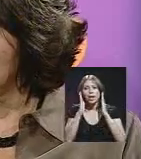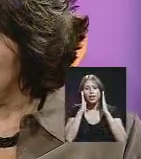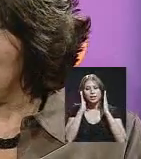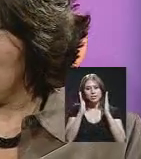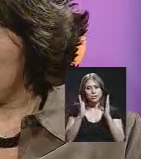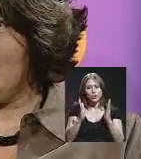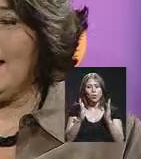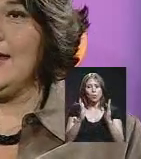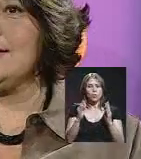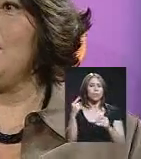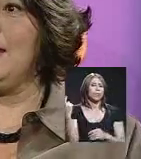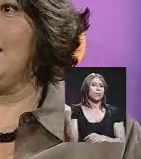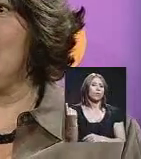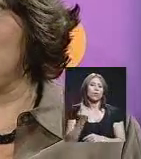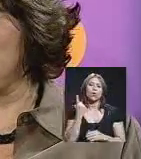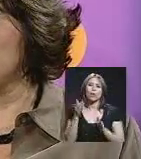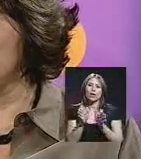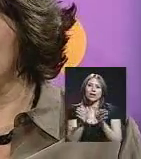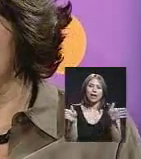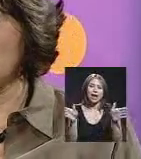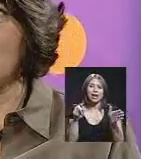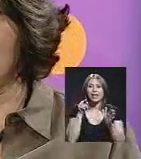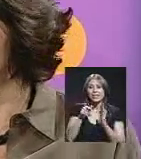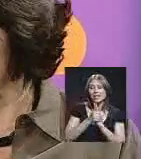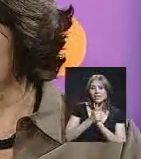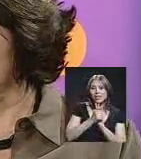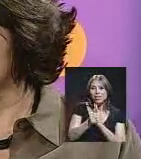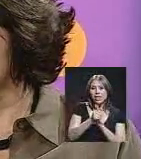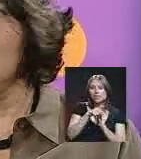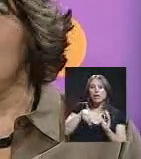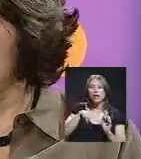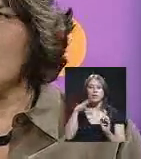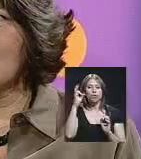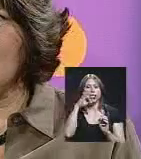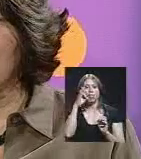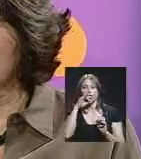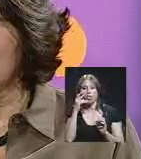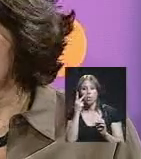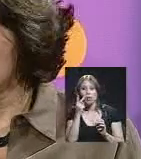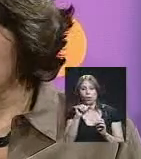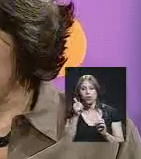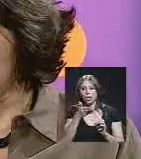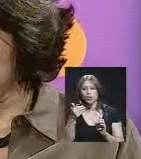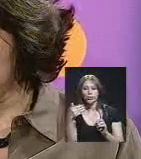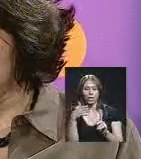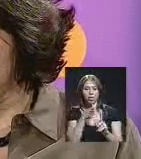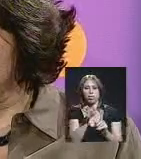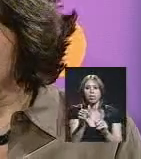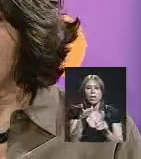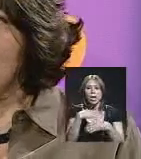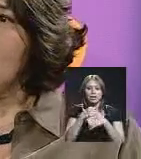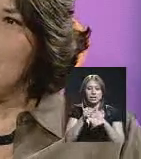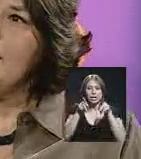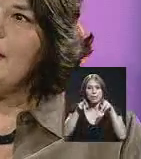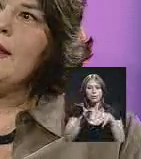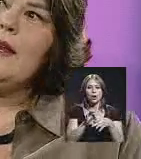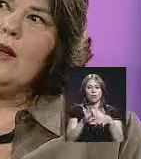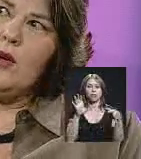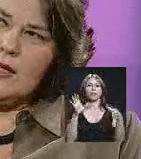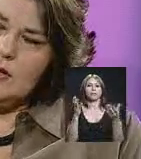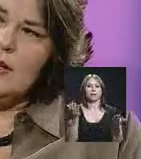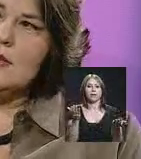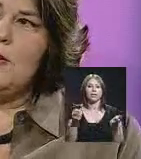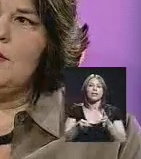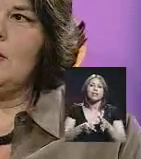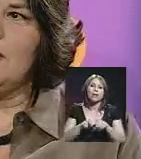atención. Por lo general esa habilidad de desorientarse y de ver otra cosa hace que la persona se desconecte. Y también